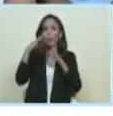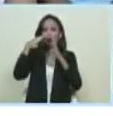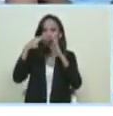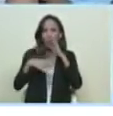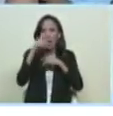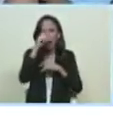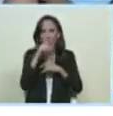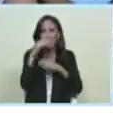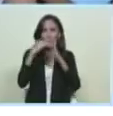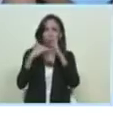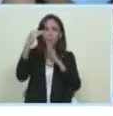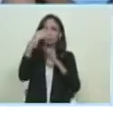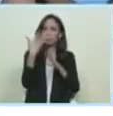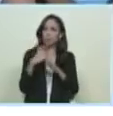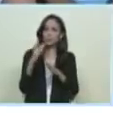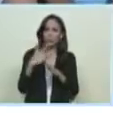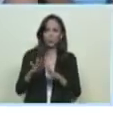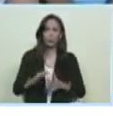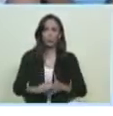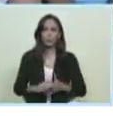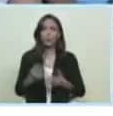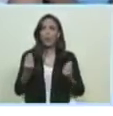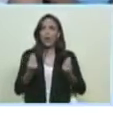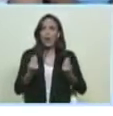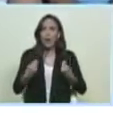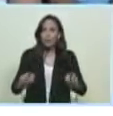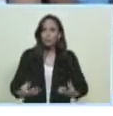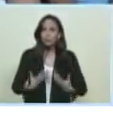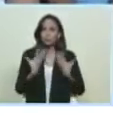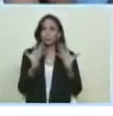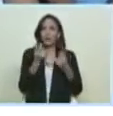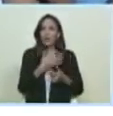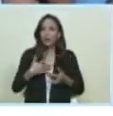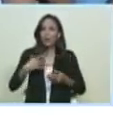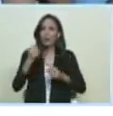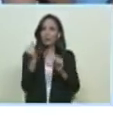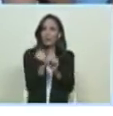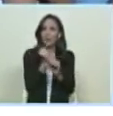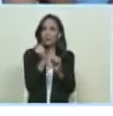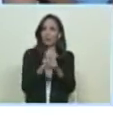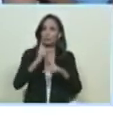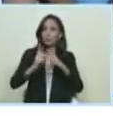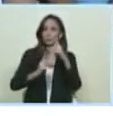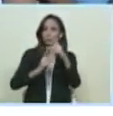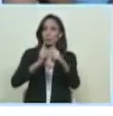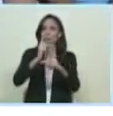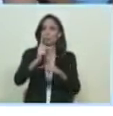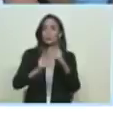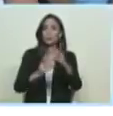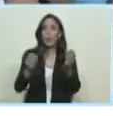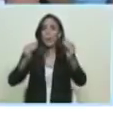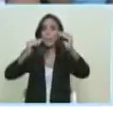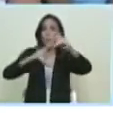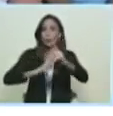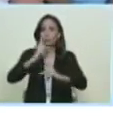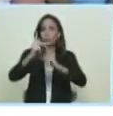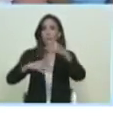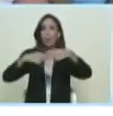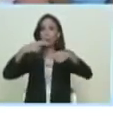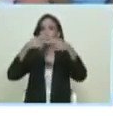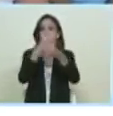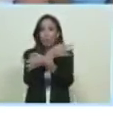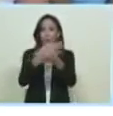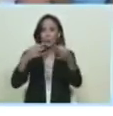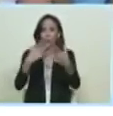tenga, debe ser las ganas de vivir, las ganas de hacer, las ganas de ver el futuro, de construir el futuro,